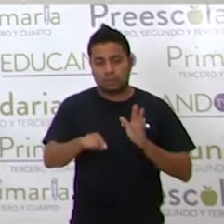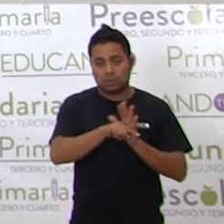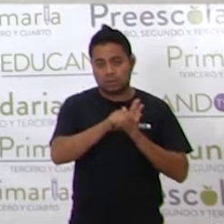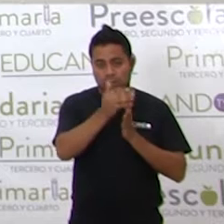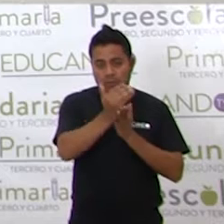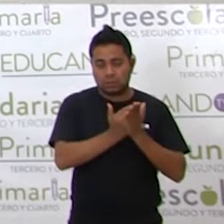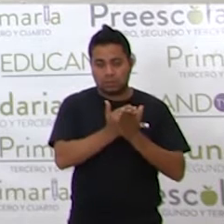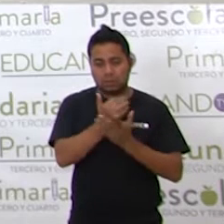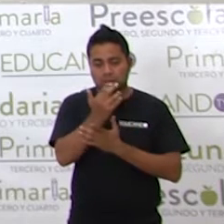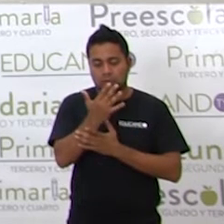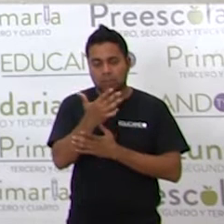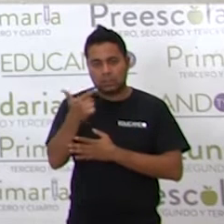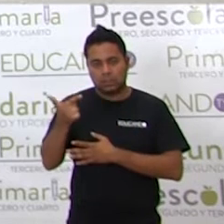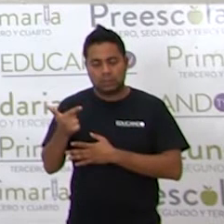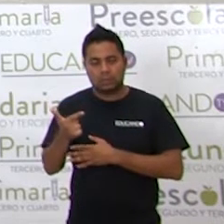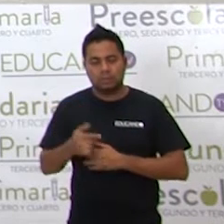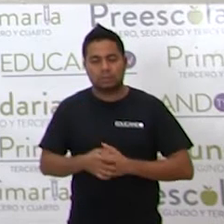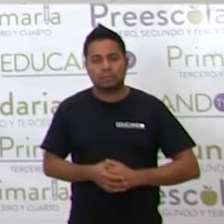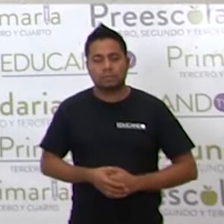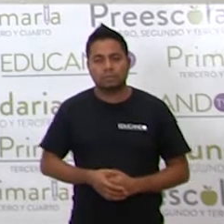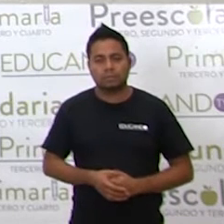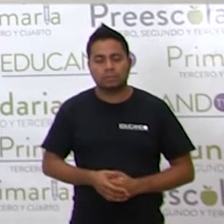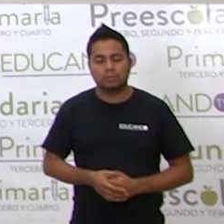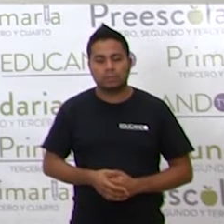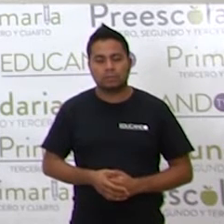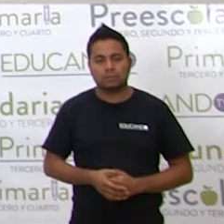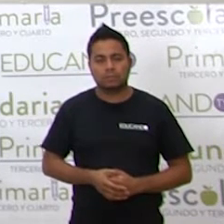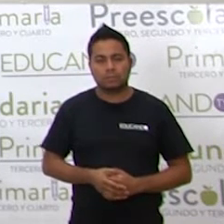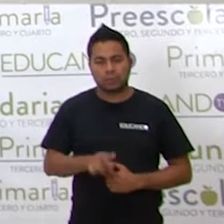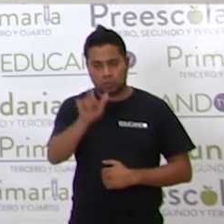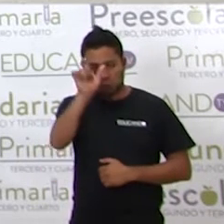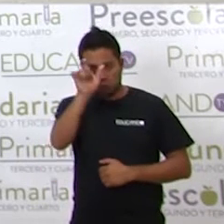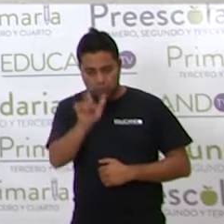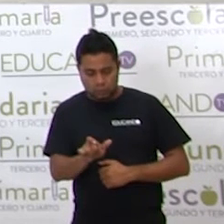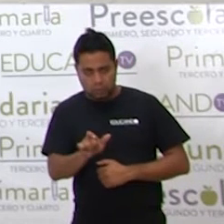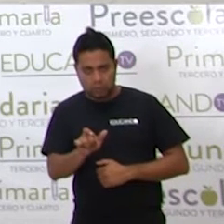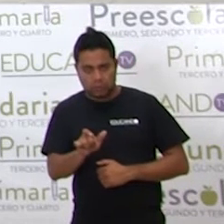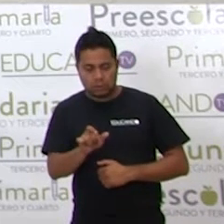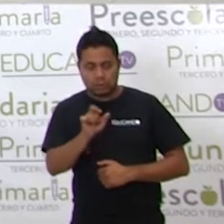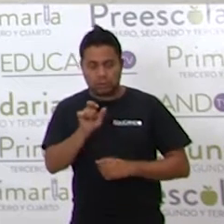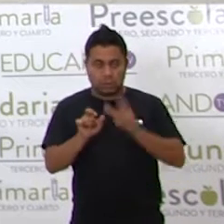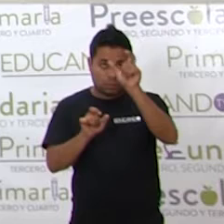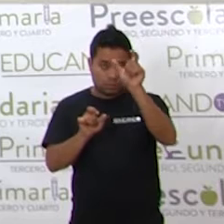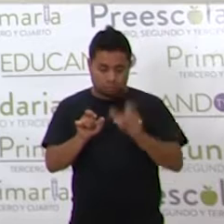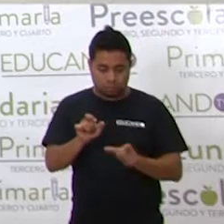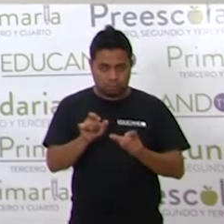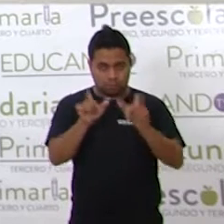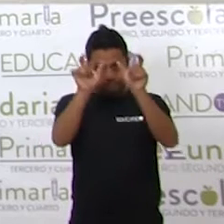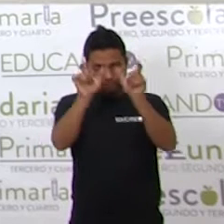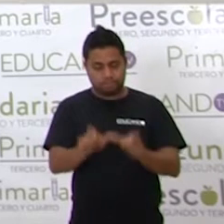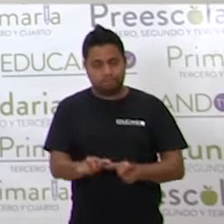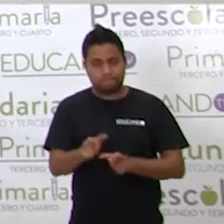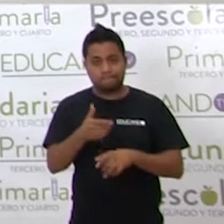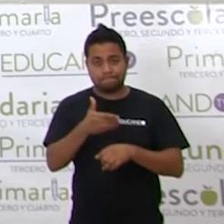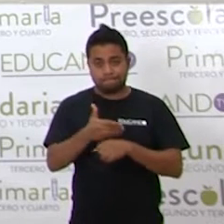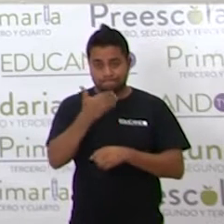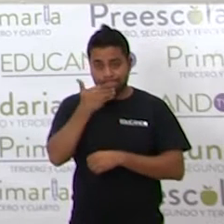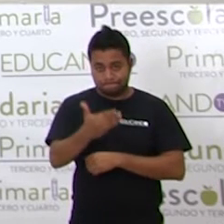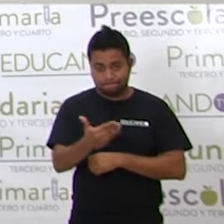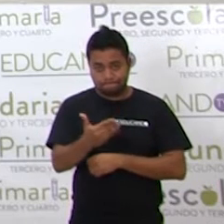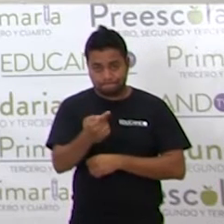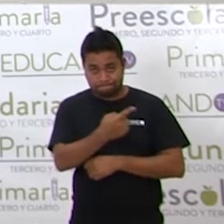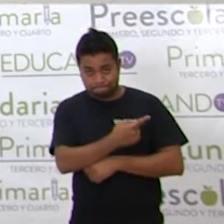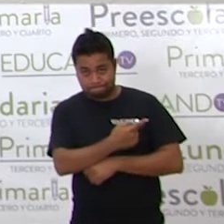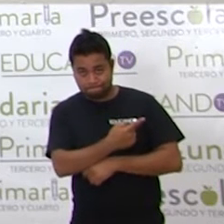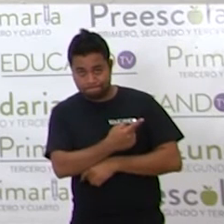menos 57. Unidad y decena. ¿Está bien nuestro